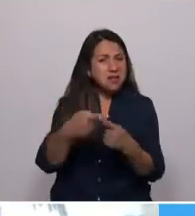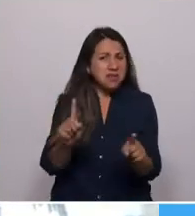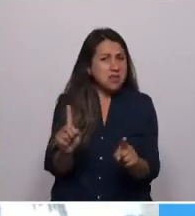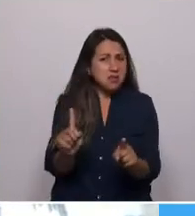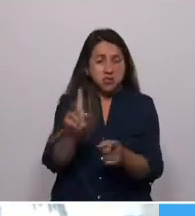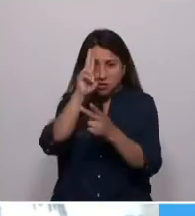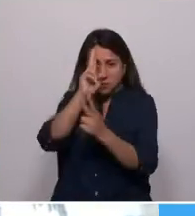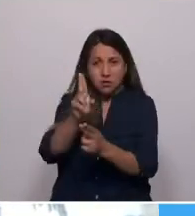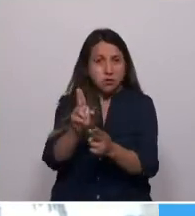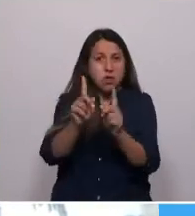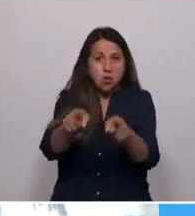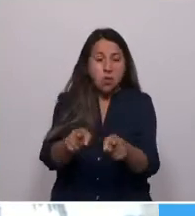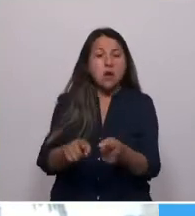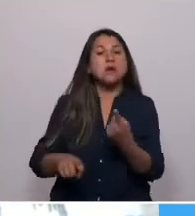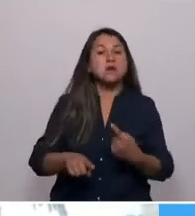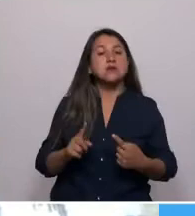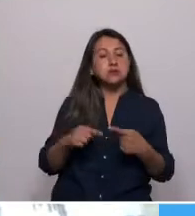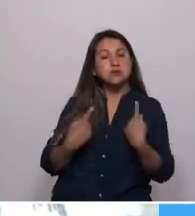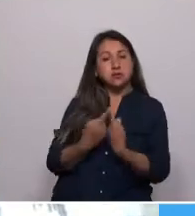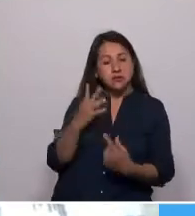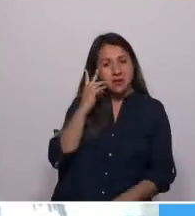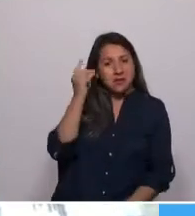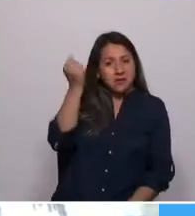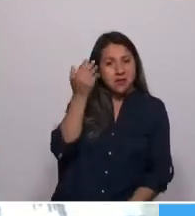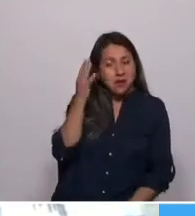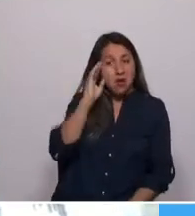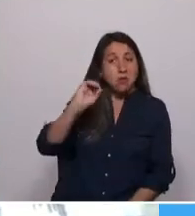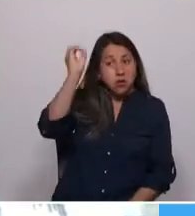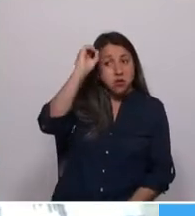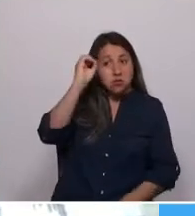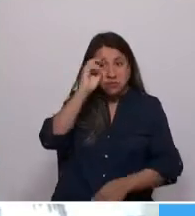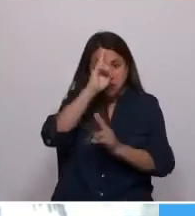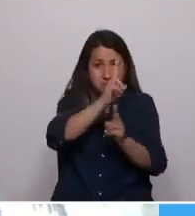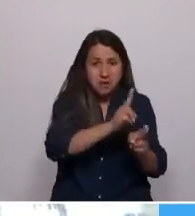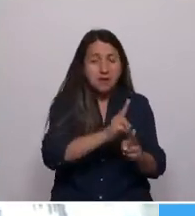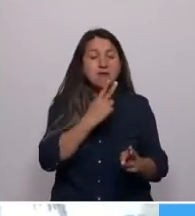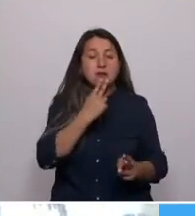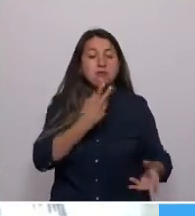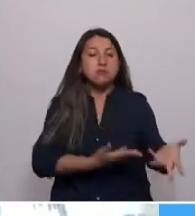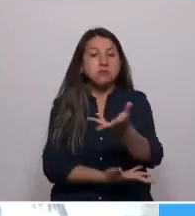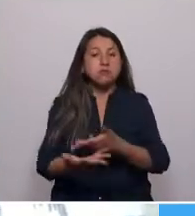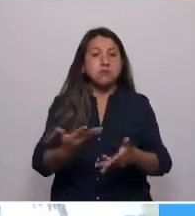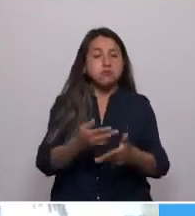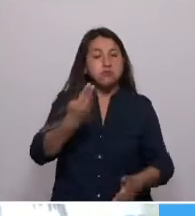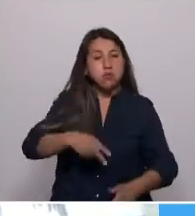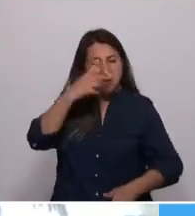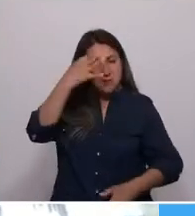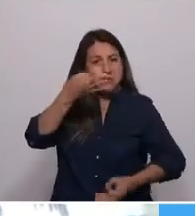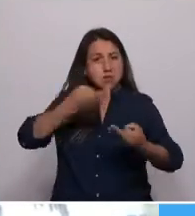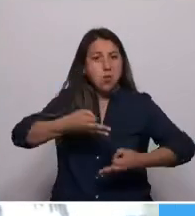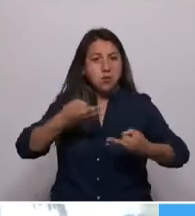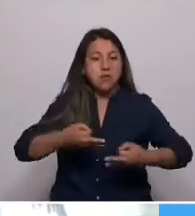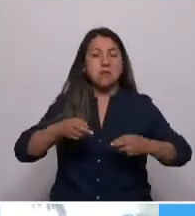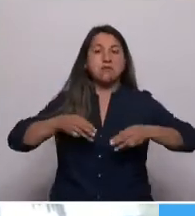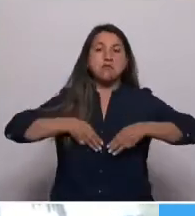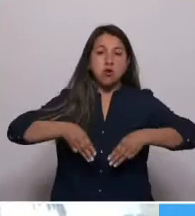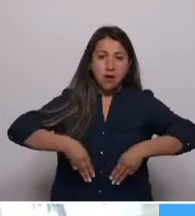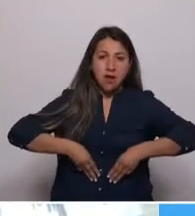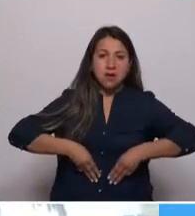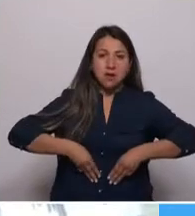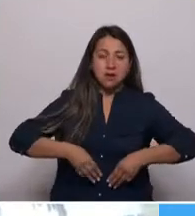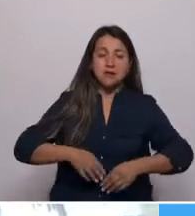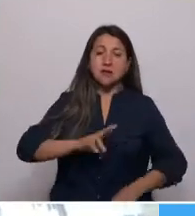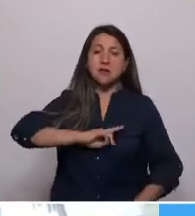respetar nuestras ideas en donde podamos vivir conforme a nuestras propias convicciones morales y religiosas